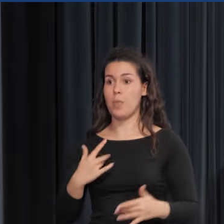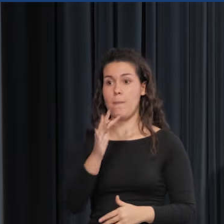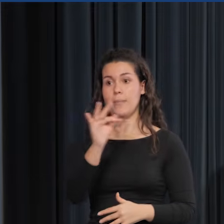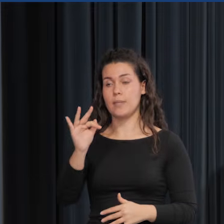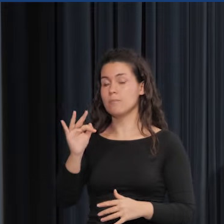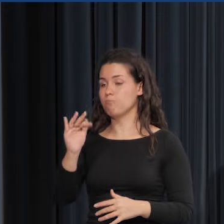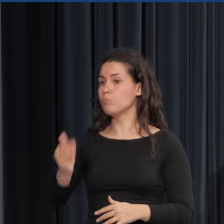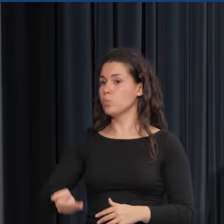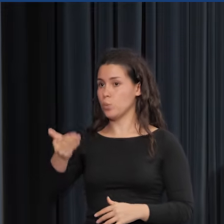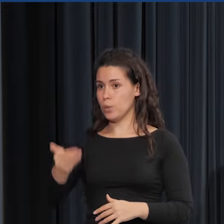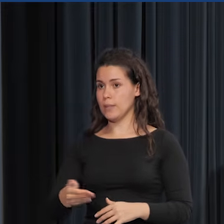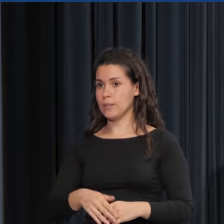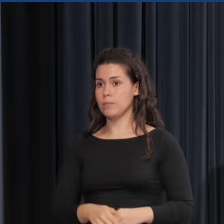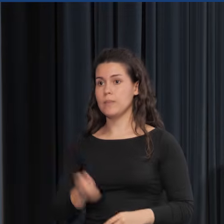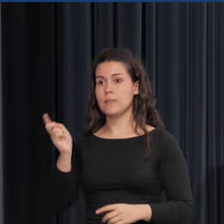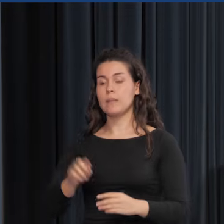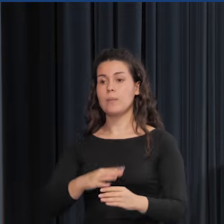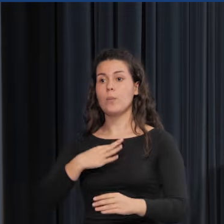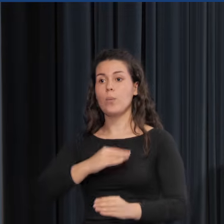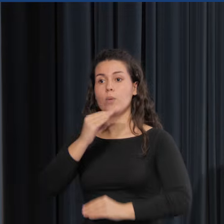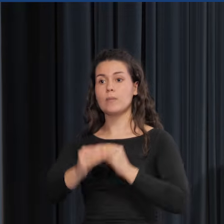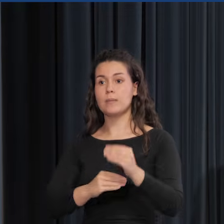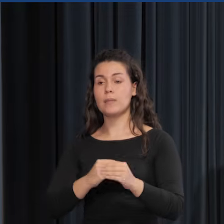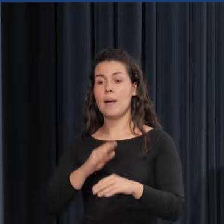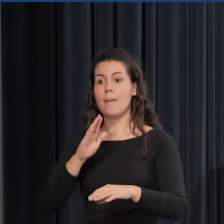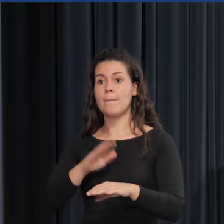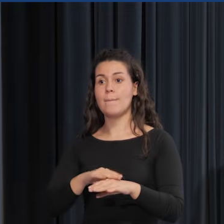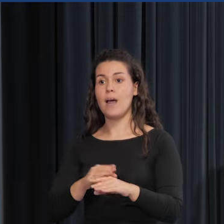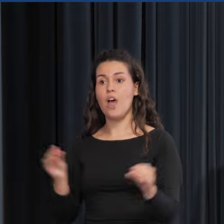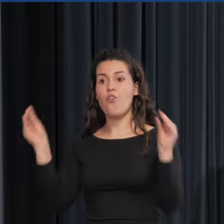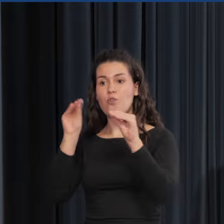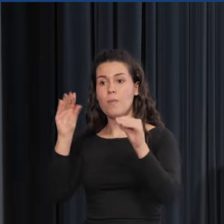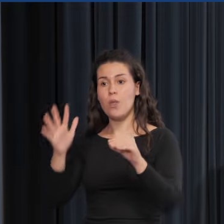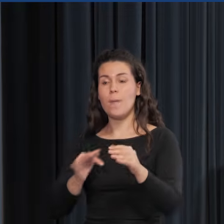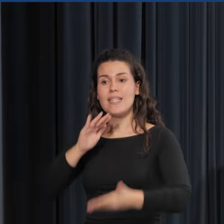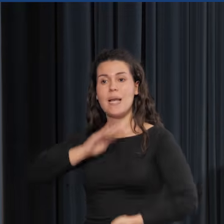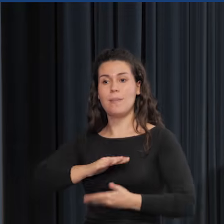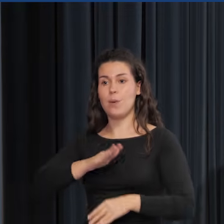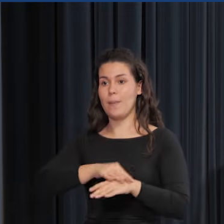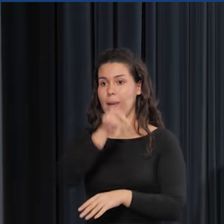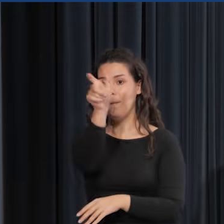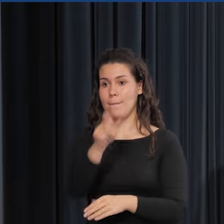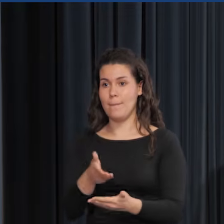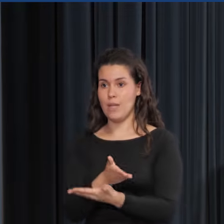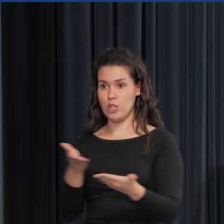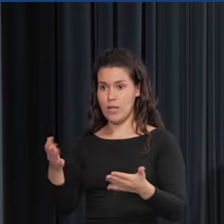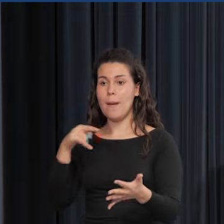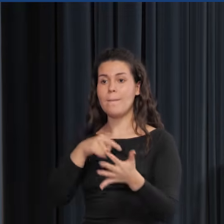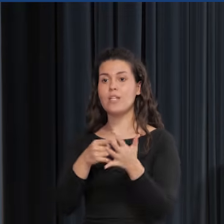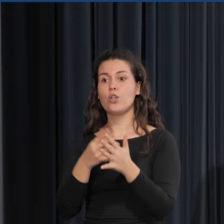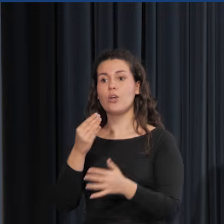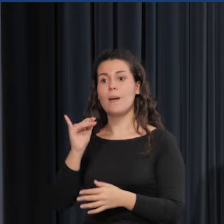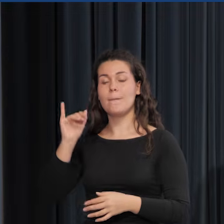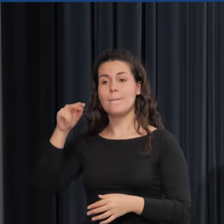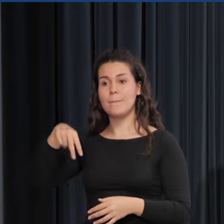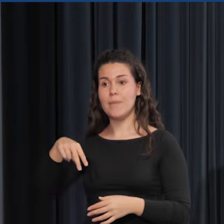importantes. También lo puedo utilizar para algo que estamos hablando, que es la formación y la capacitación de la gente. La metodología BIM nos va a permitir